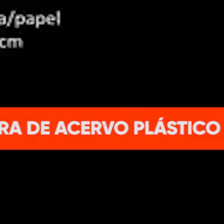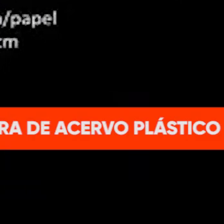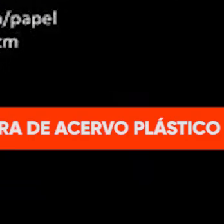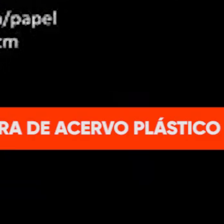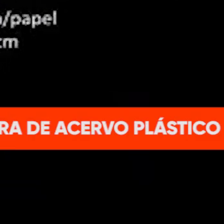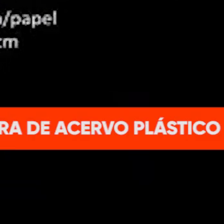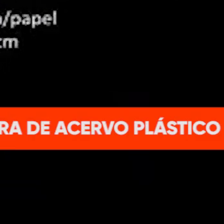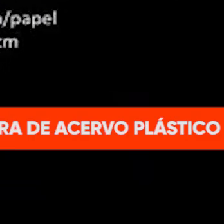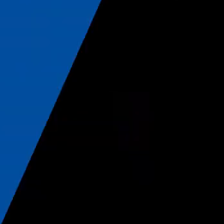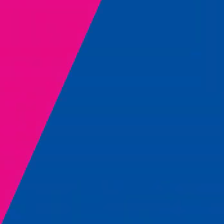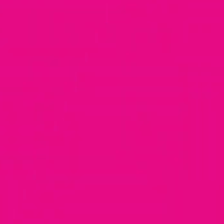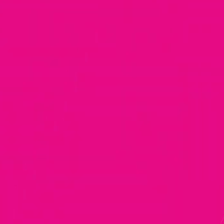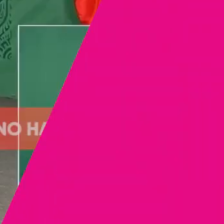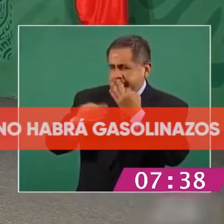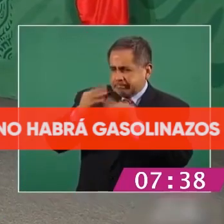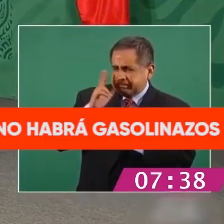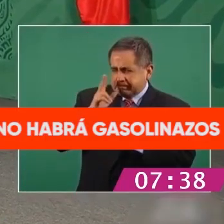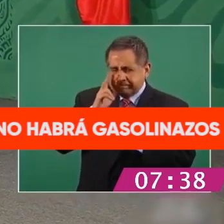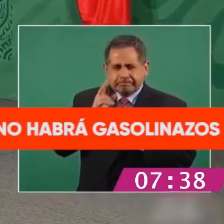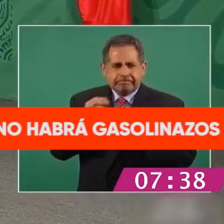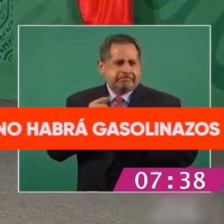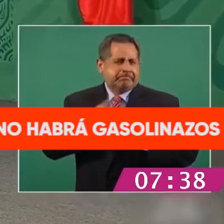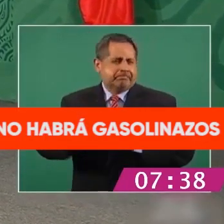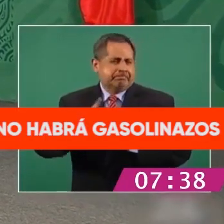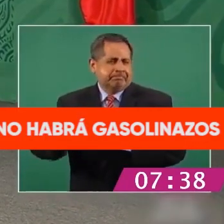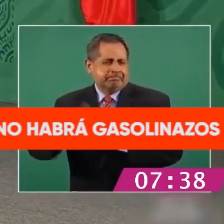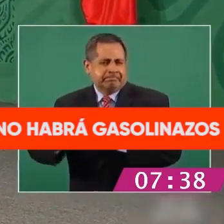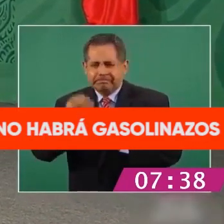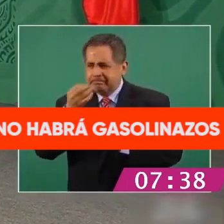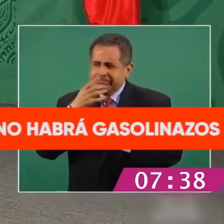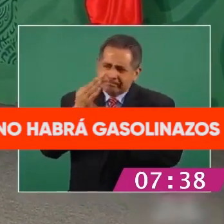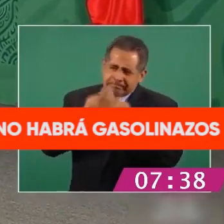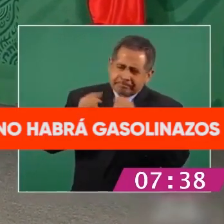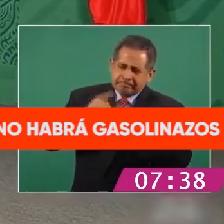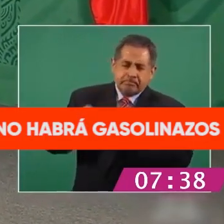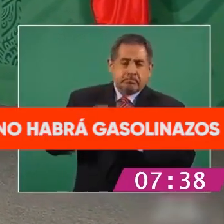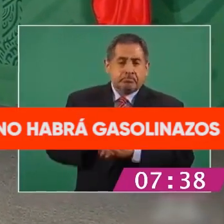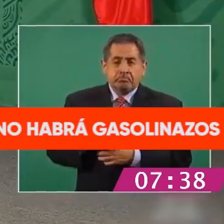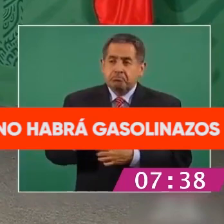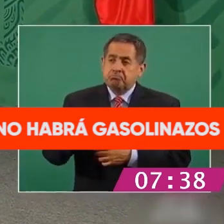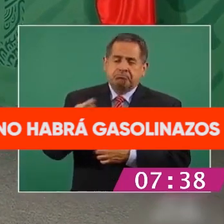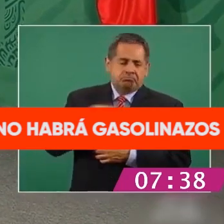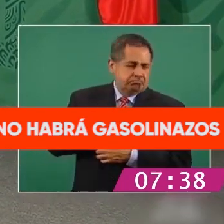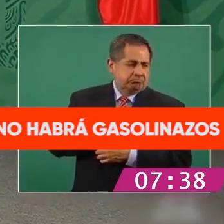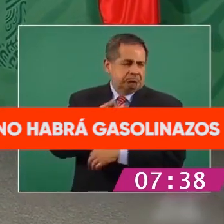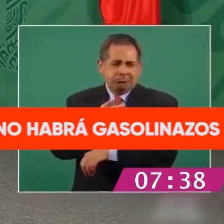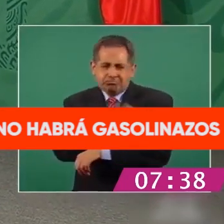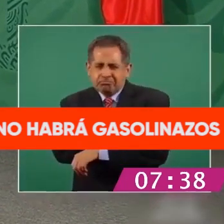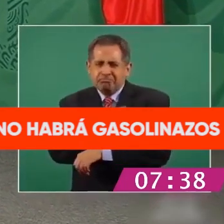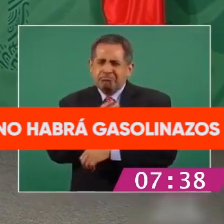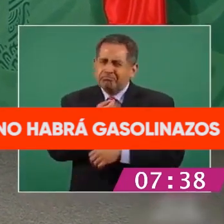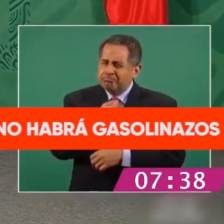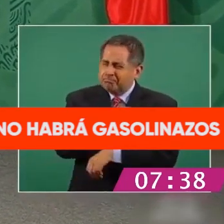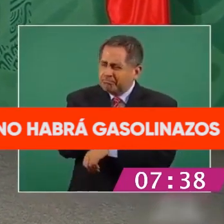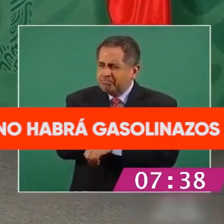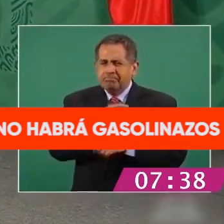obra de acervo plástico. En la mañanera, el presidente López Obrador hizo un llamado para que se bajen los costos de las